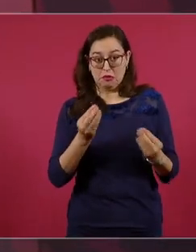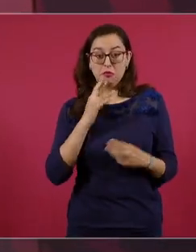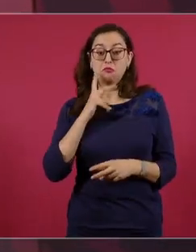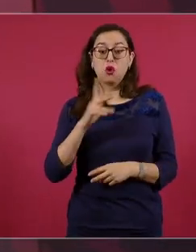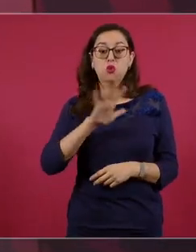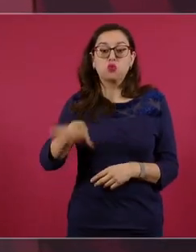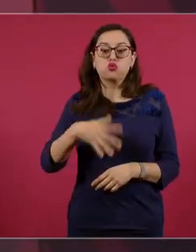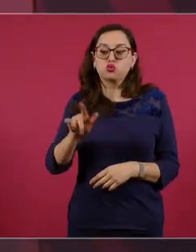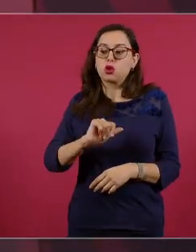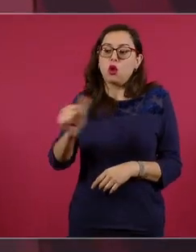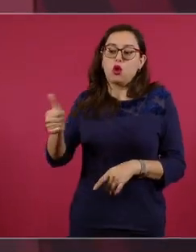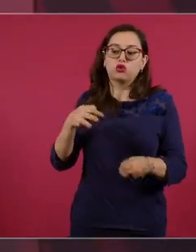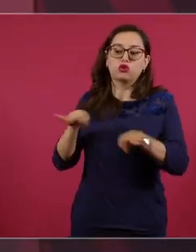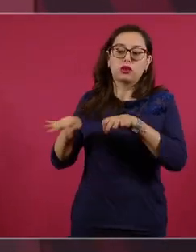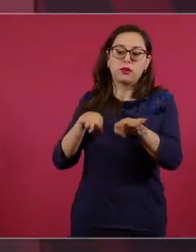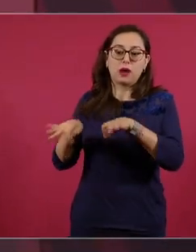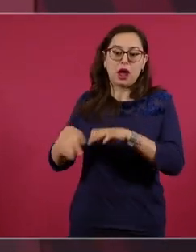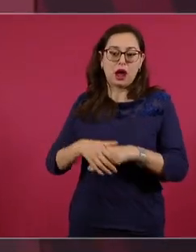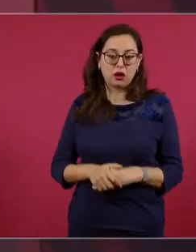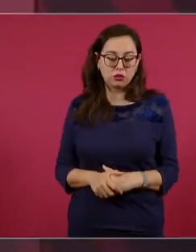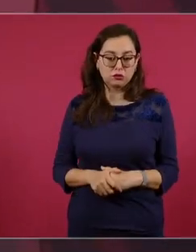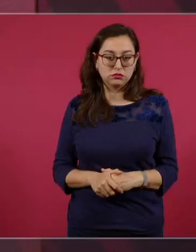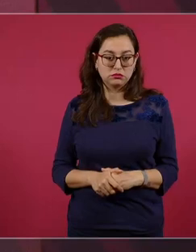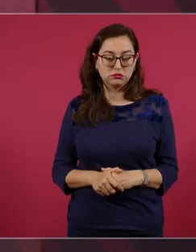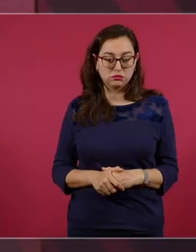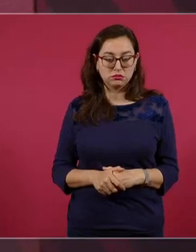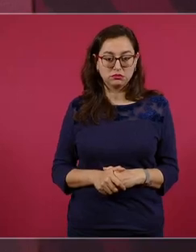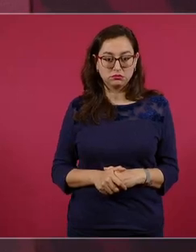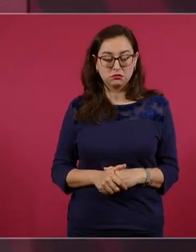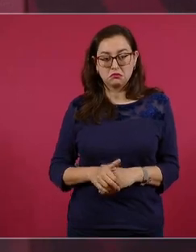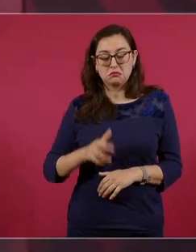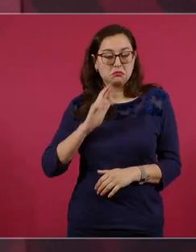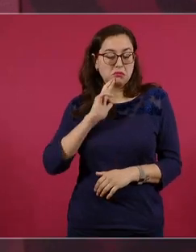voy a buscar otro trabajo, voy a un despacho,